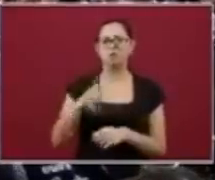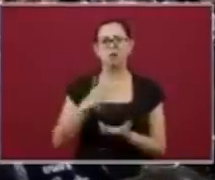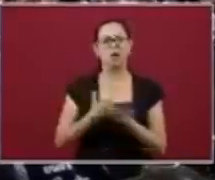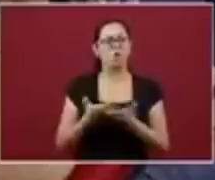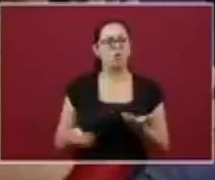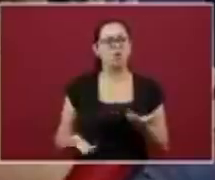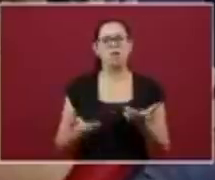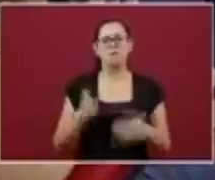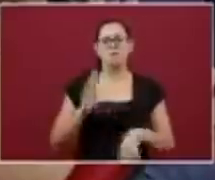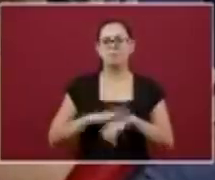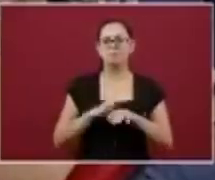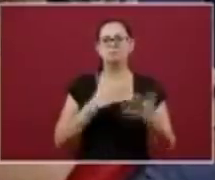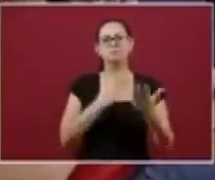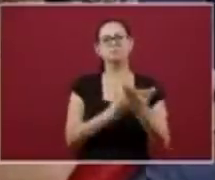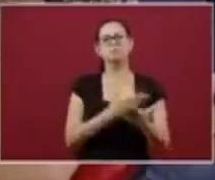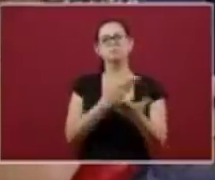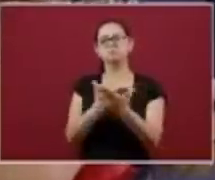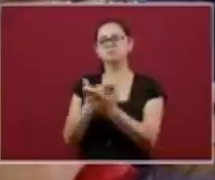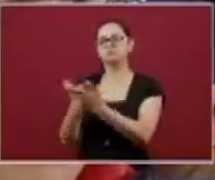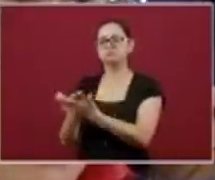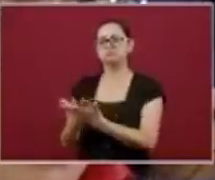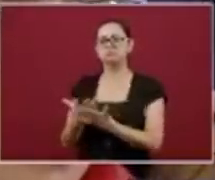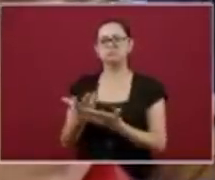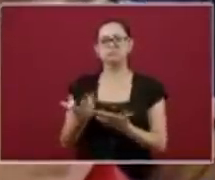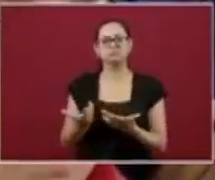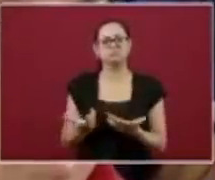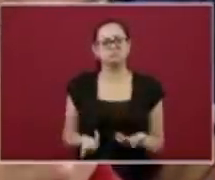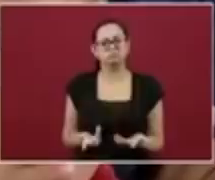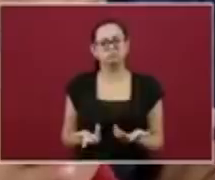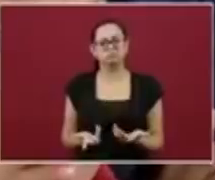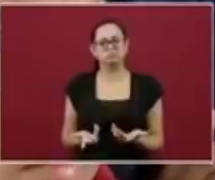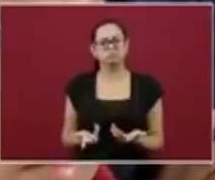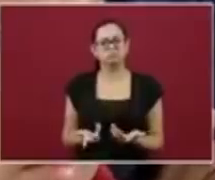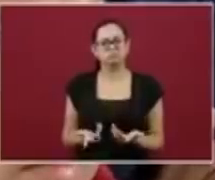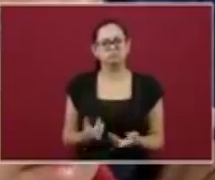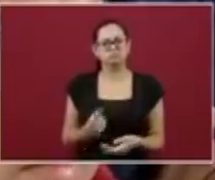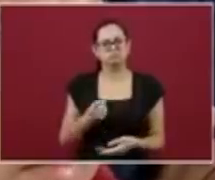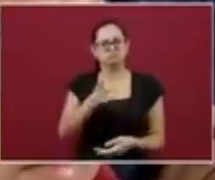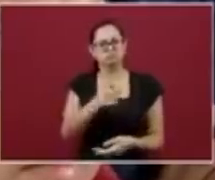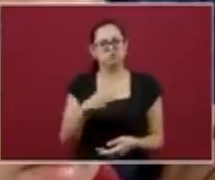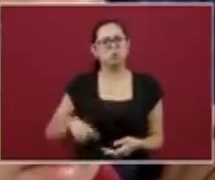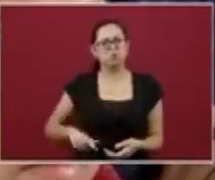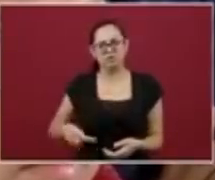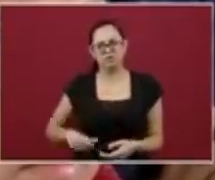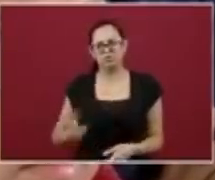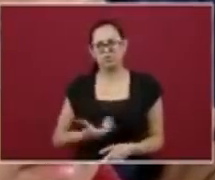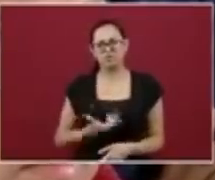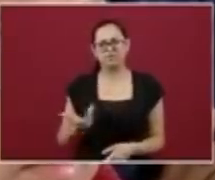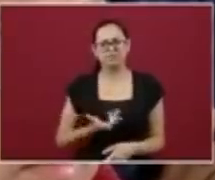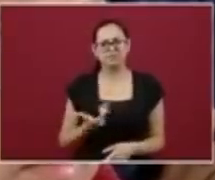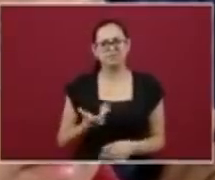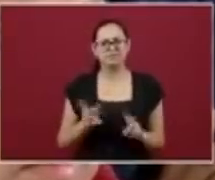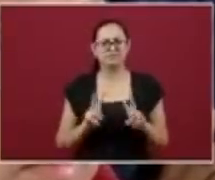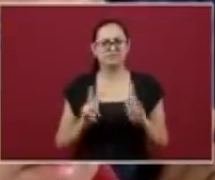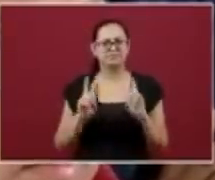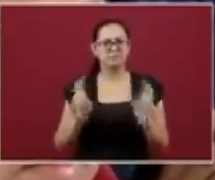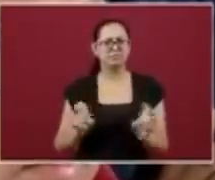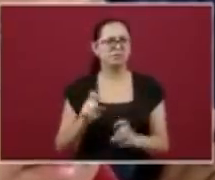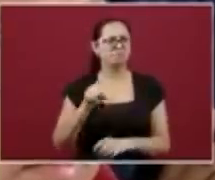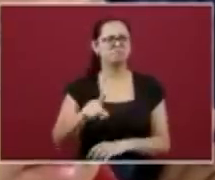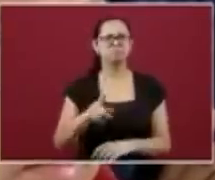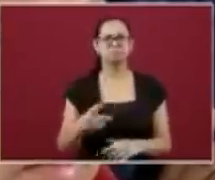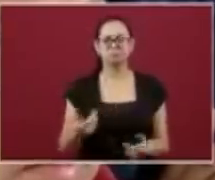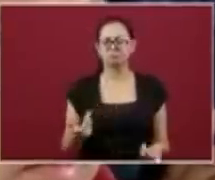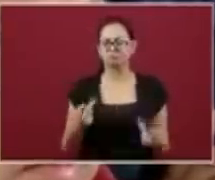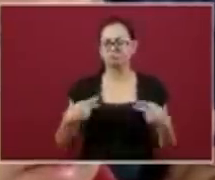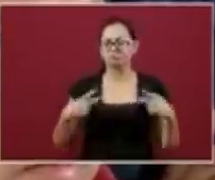demandas. Nos gustaría saber cuál es la posición de su gobierno respecto a este tema de la toma de las